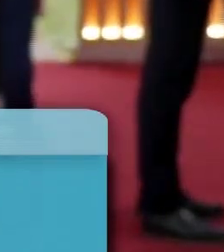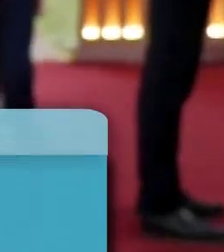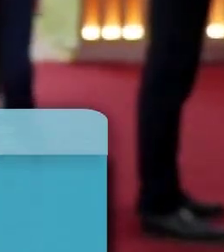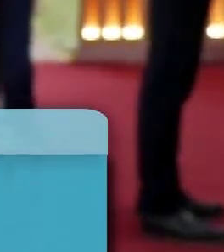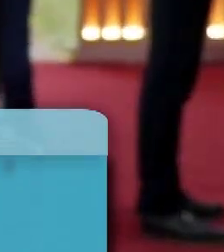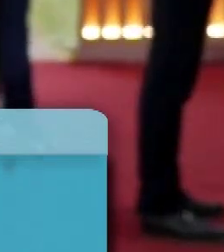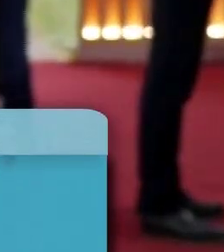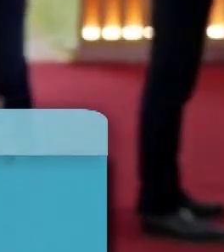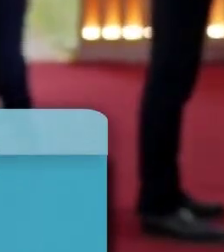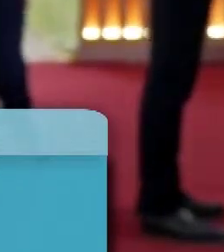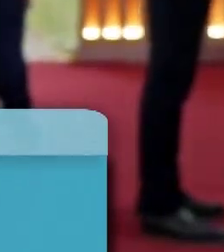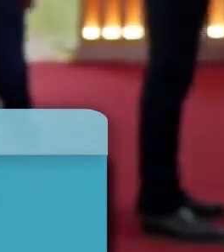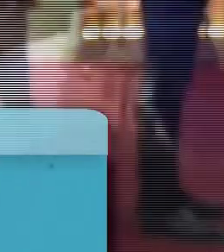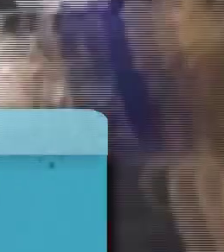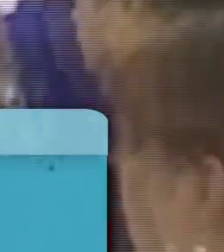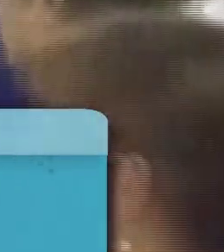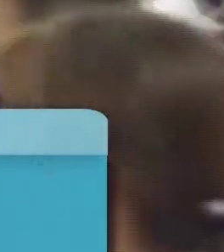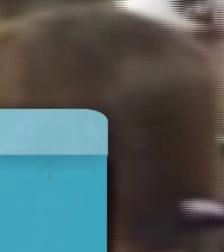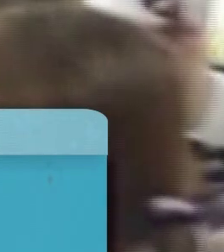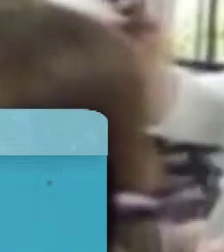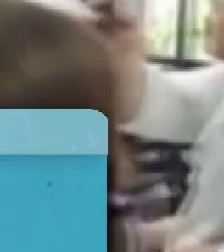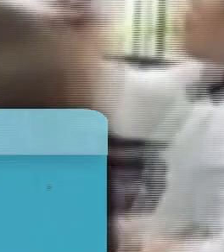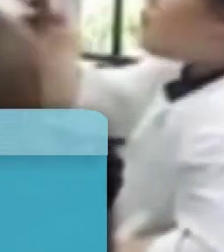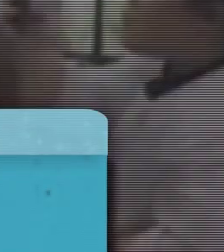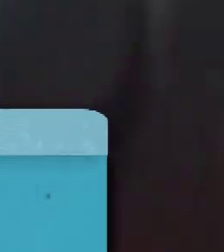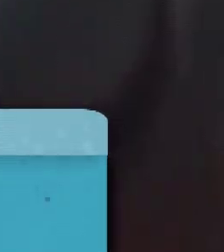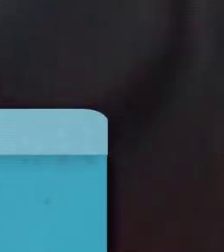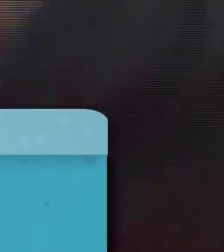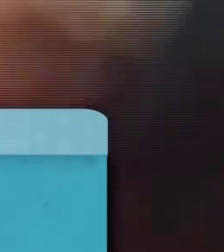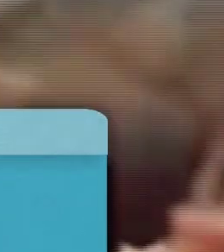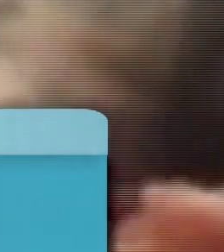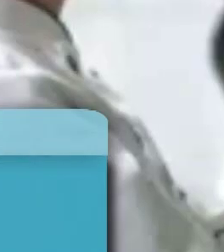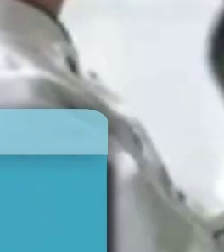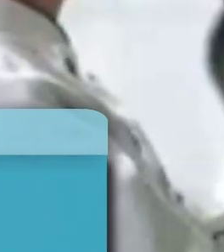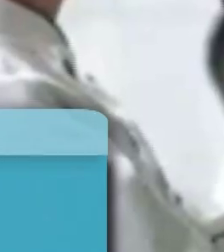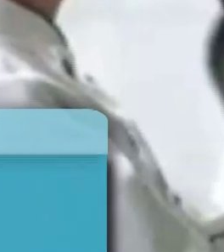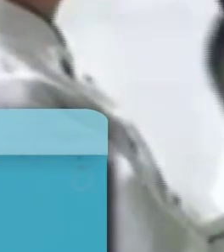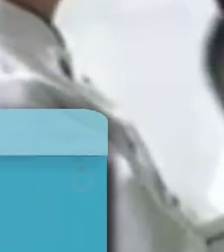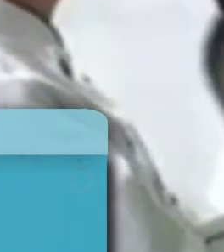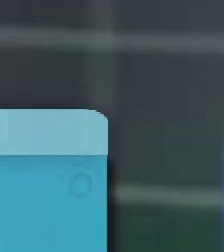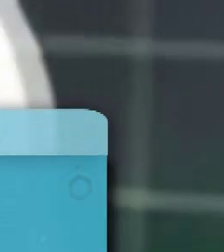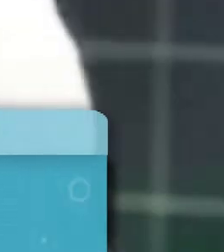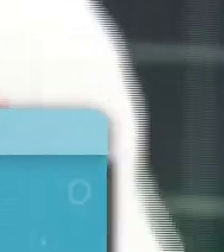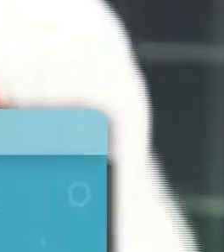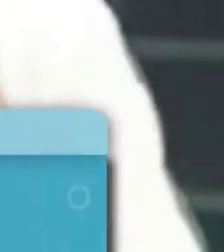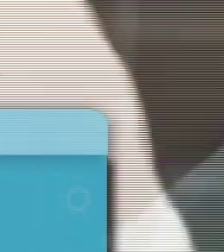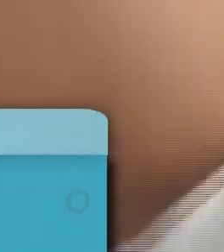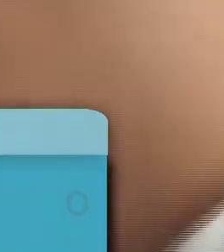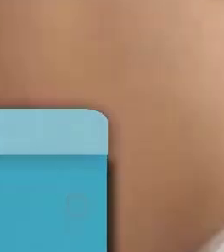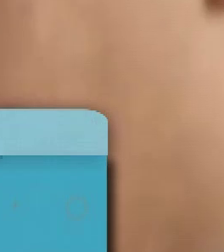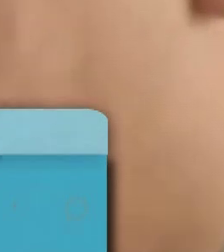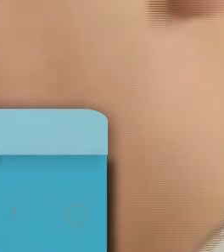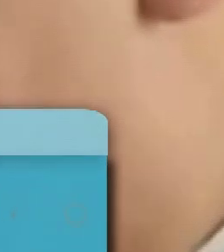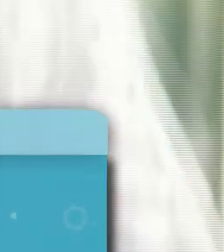Estamos apuntando a un segmento joven, el cual tiene muchísimo interés por la comida saludable,